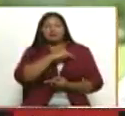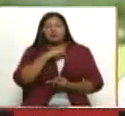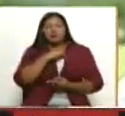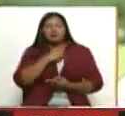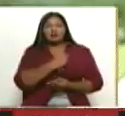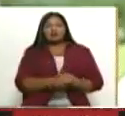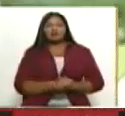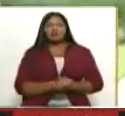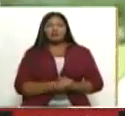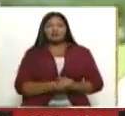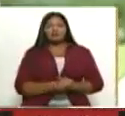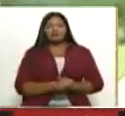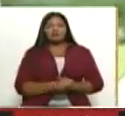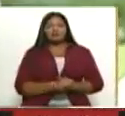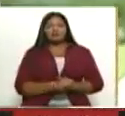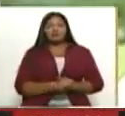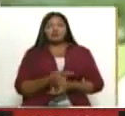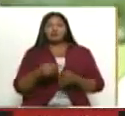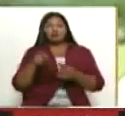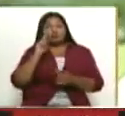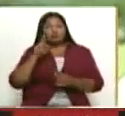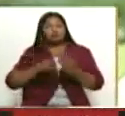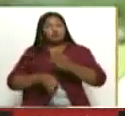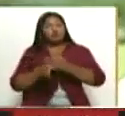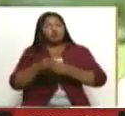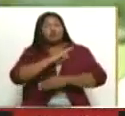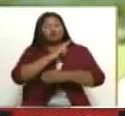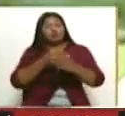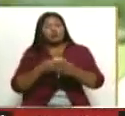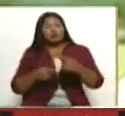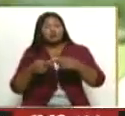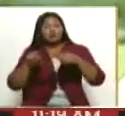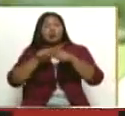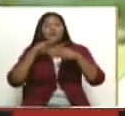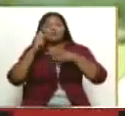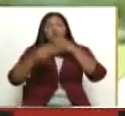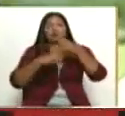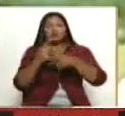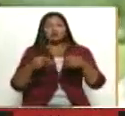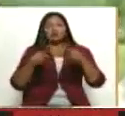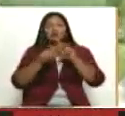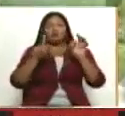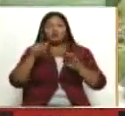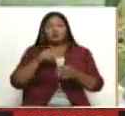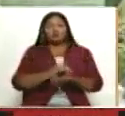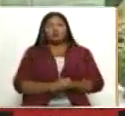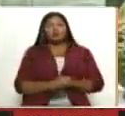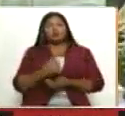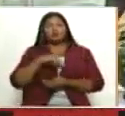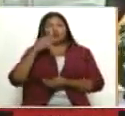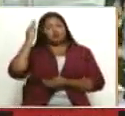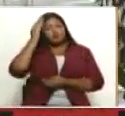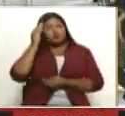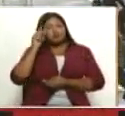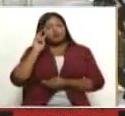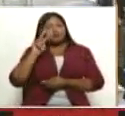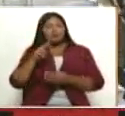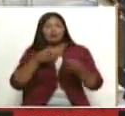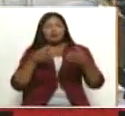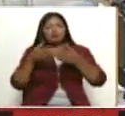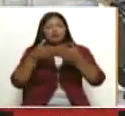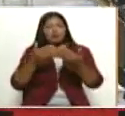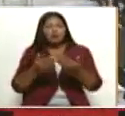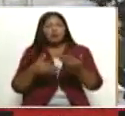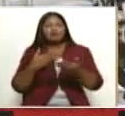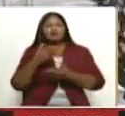Suecia, para seguir fortaleciendo este importante proceso, consciente de que es el camino para